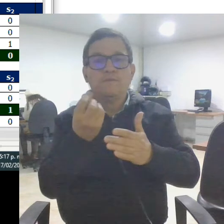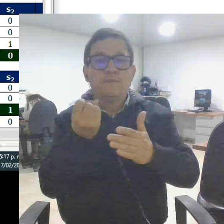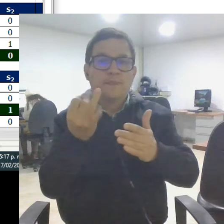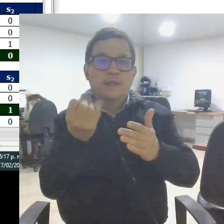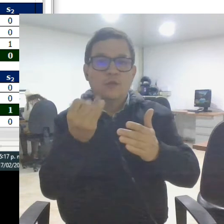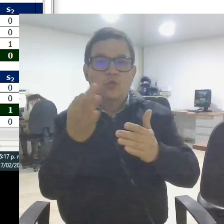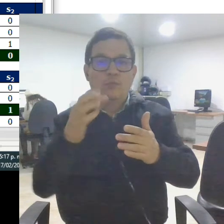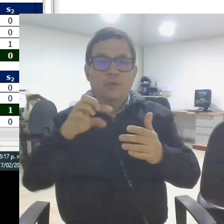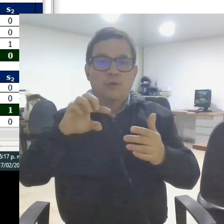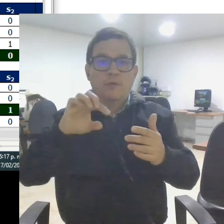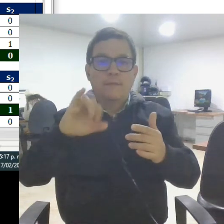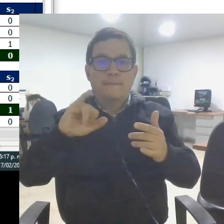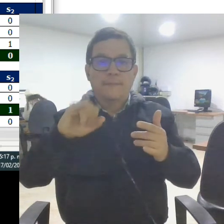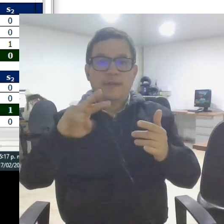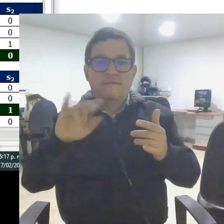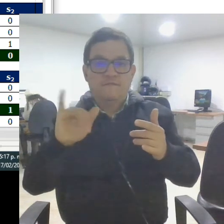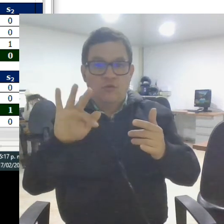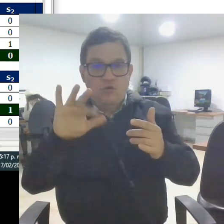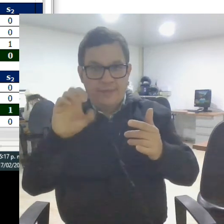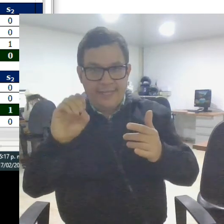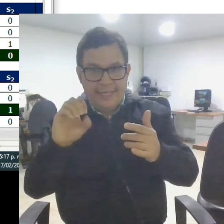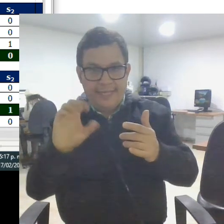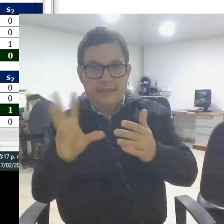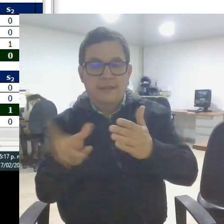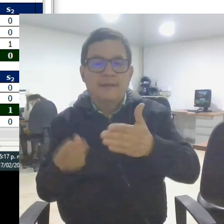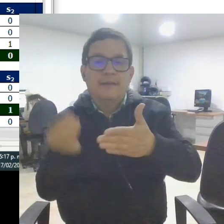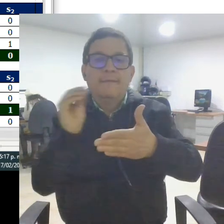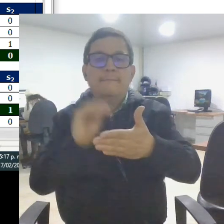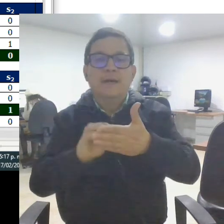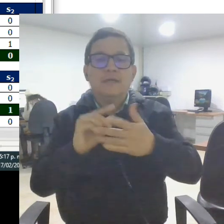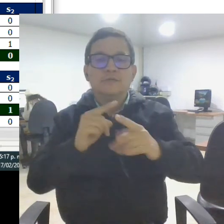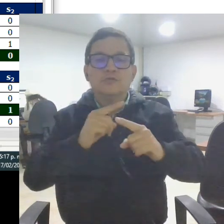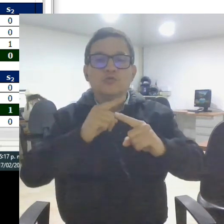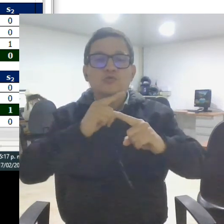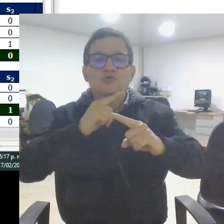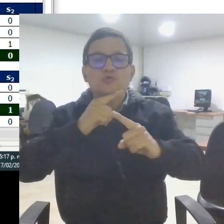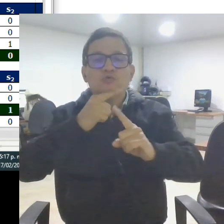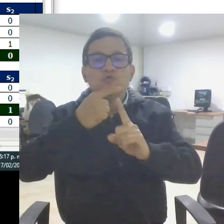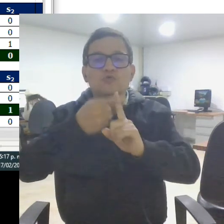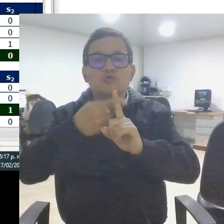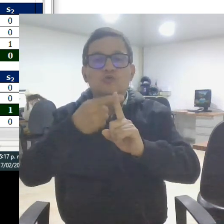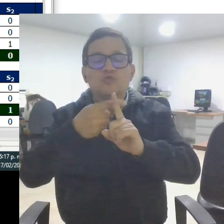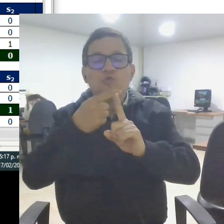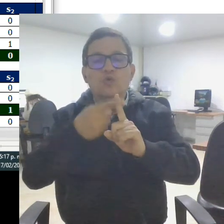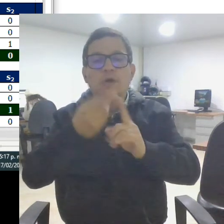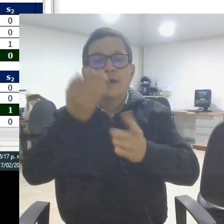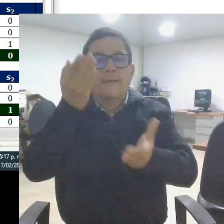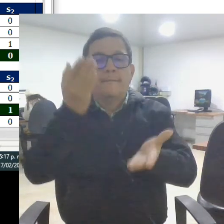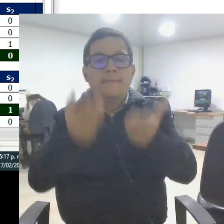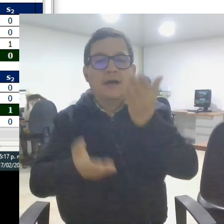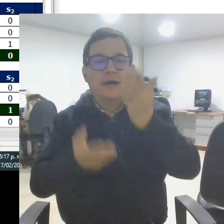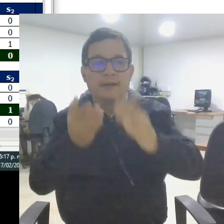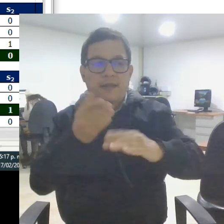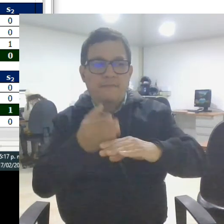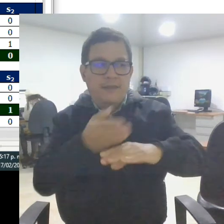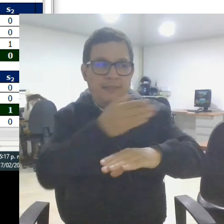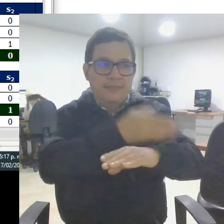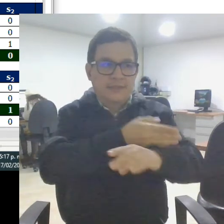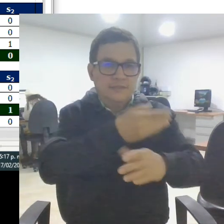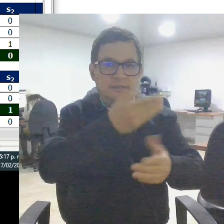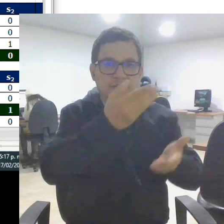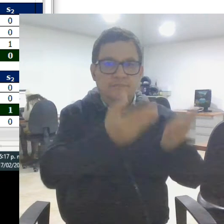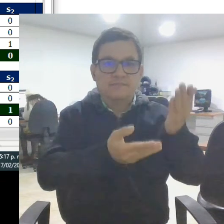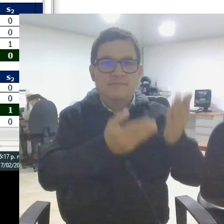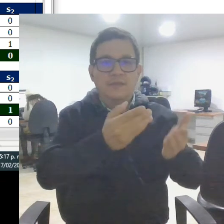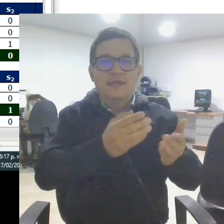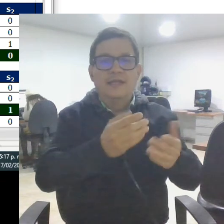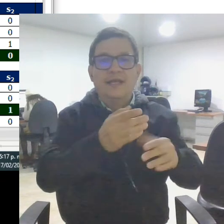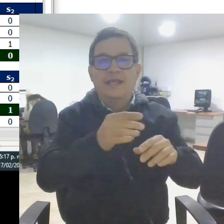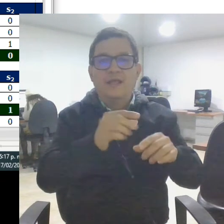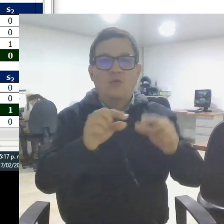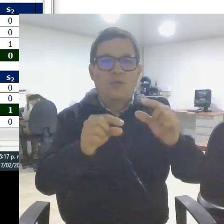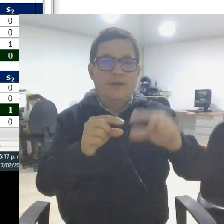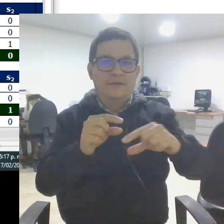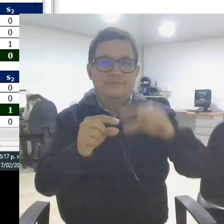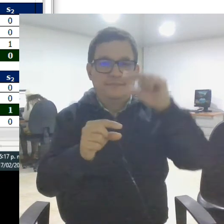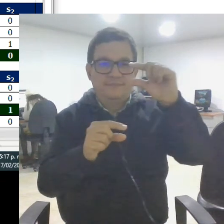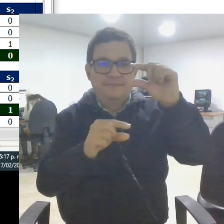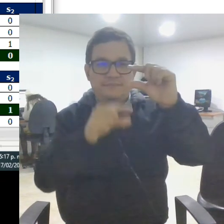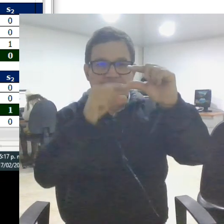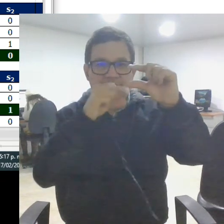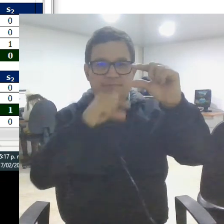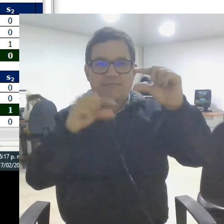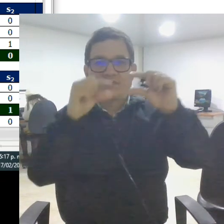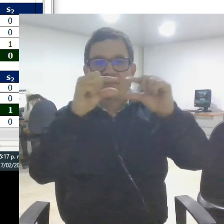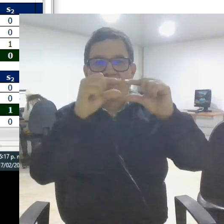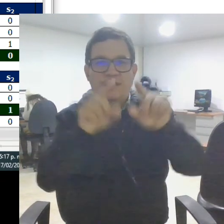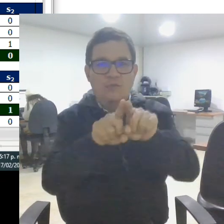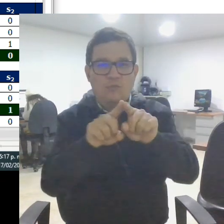pivote y le sumamos nuevamente la variable anterior, o en este caso la celda anterior, como se puede observar de